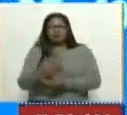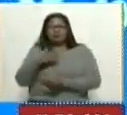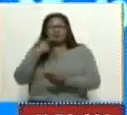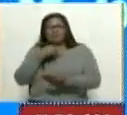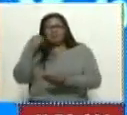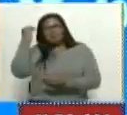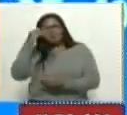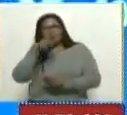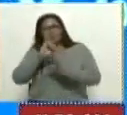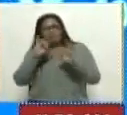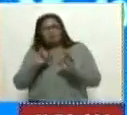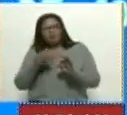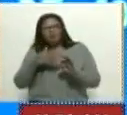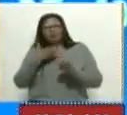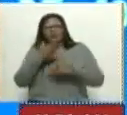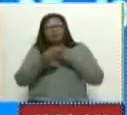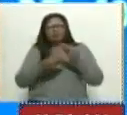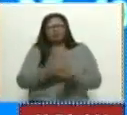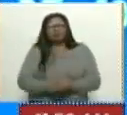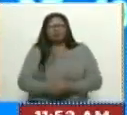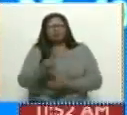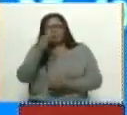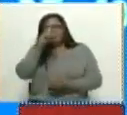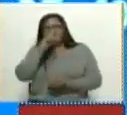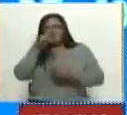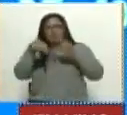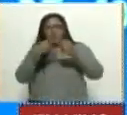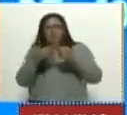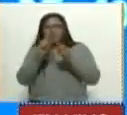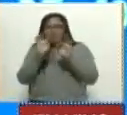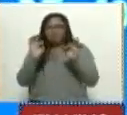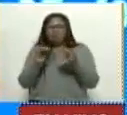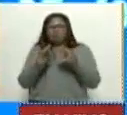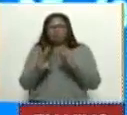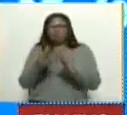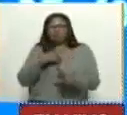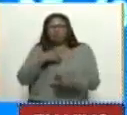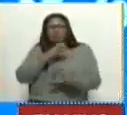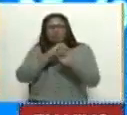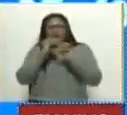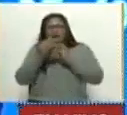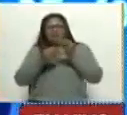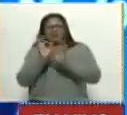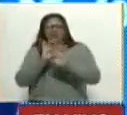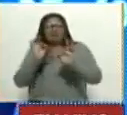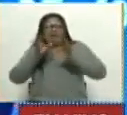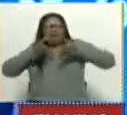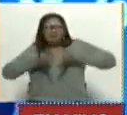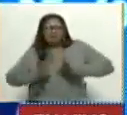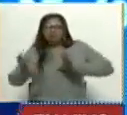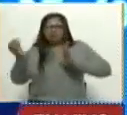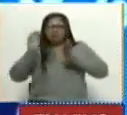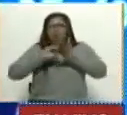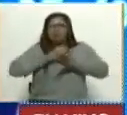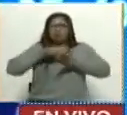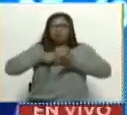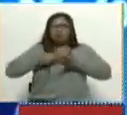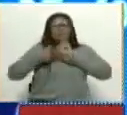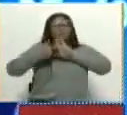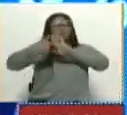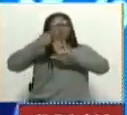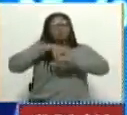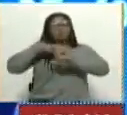diez años después podemos decir que están haciendo una cuarta etapa la etapa del renacimiento demostramos